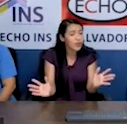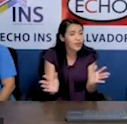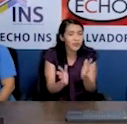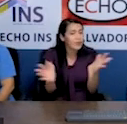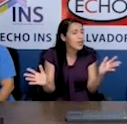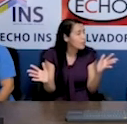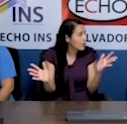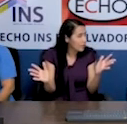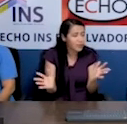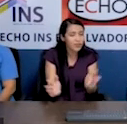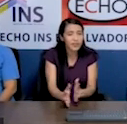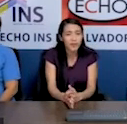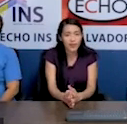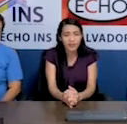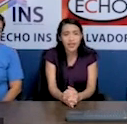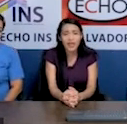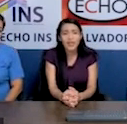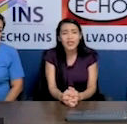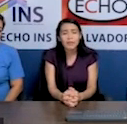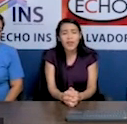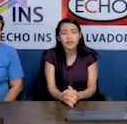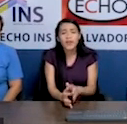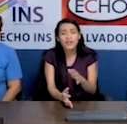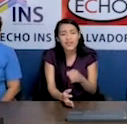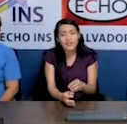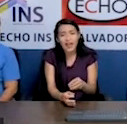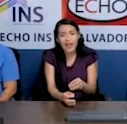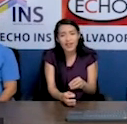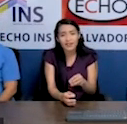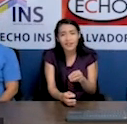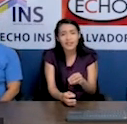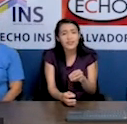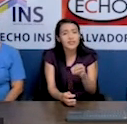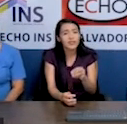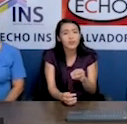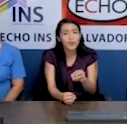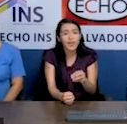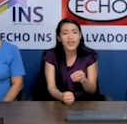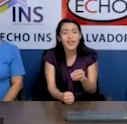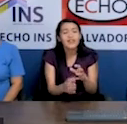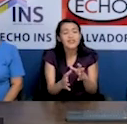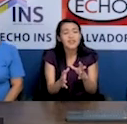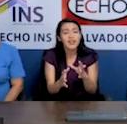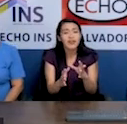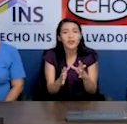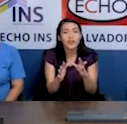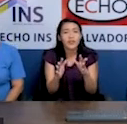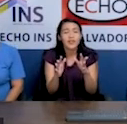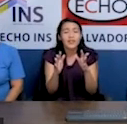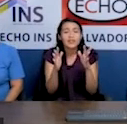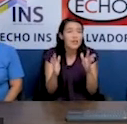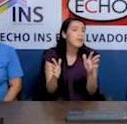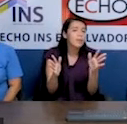el futuro, y esto hablando en cuestiones de emergencia, y para tomar la ventaja de la incertidumbre es